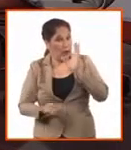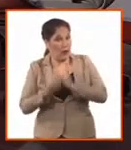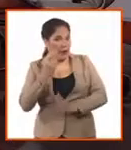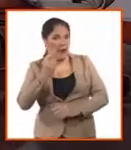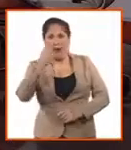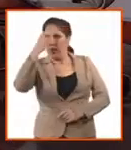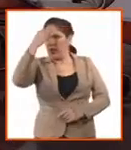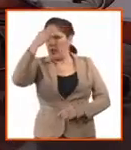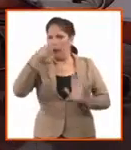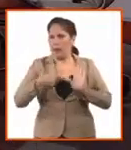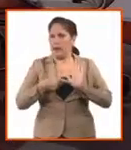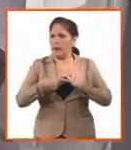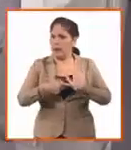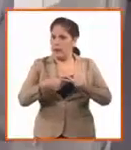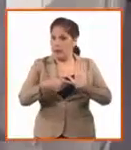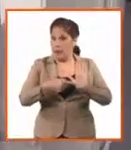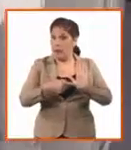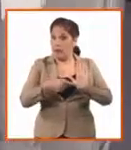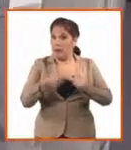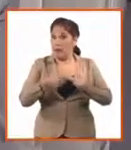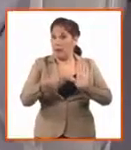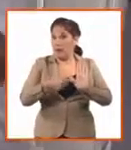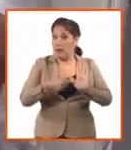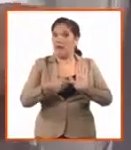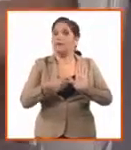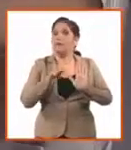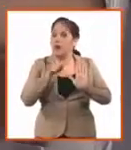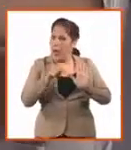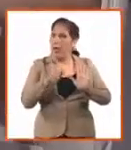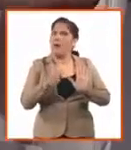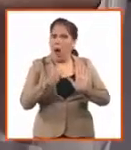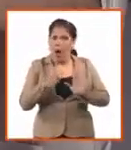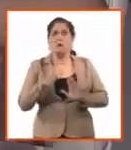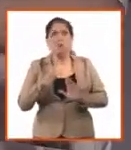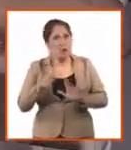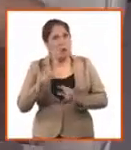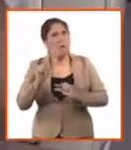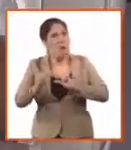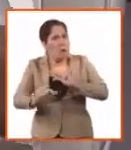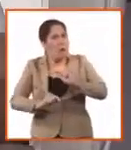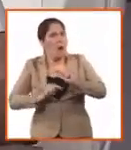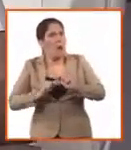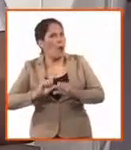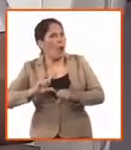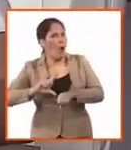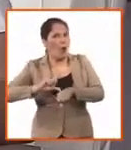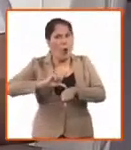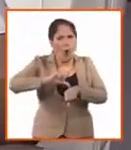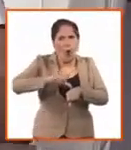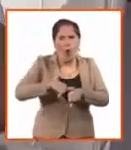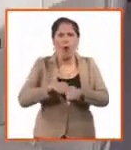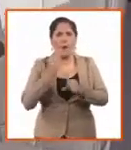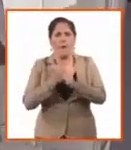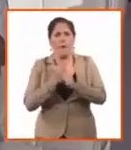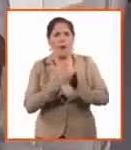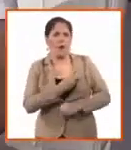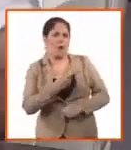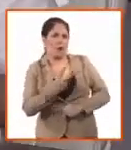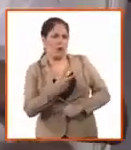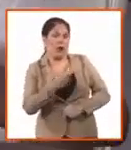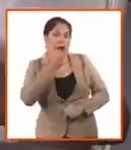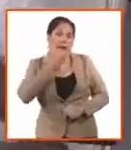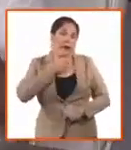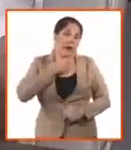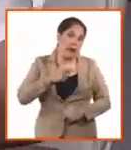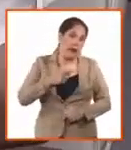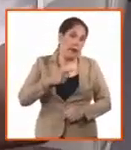sencillamente se la presentó a Arcos Werner, que dirigía la industria liviana. Él lo tomó y empezaron a generalizarlo hacia todo el sector. Lo mismo podemos decir, por